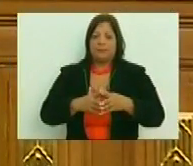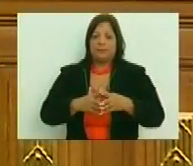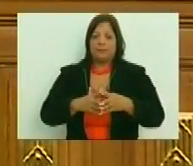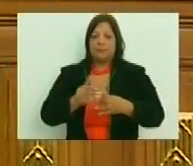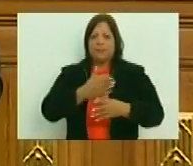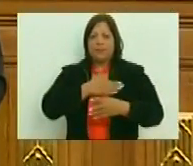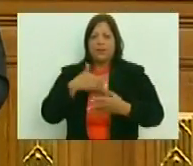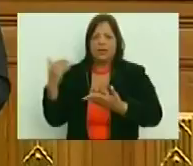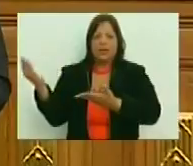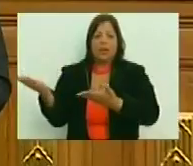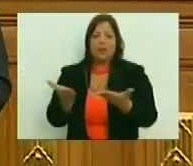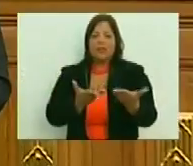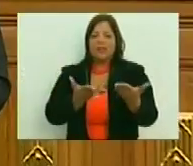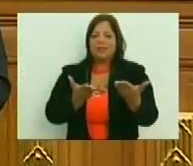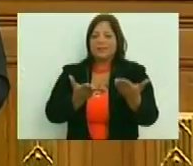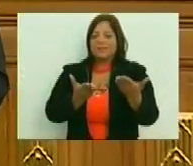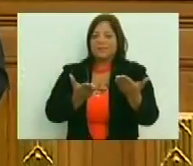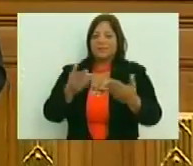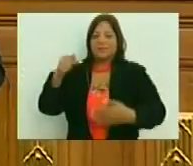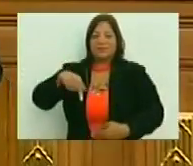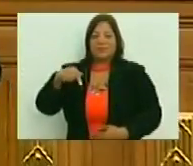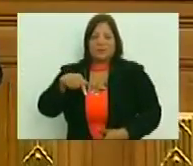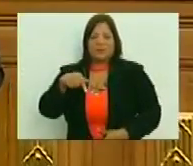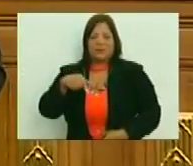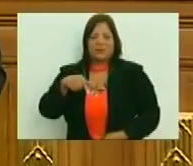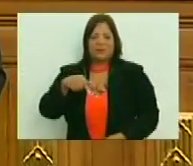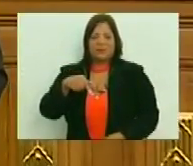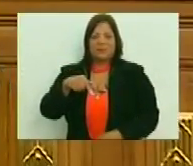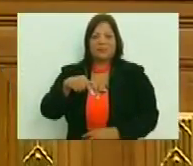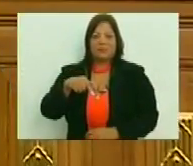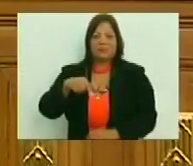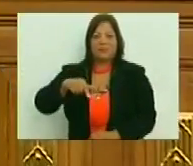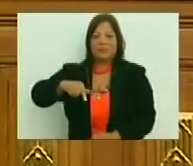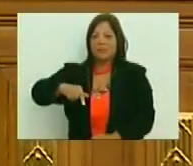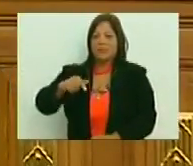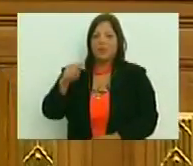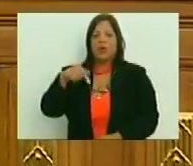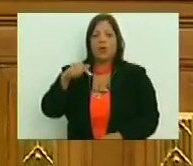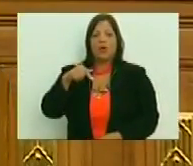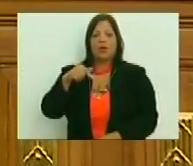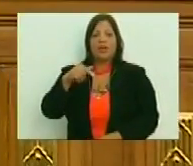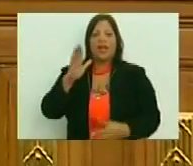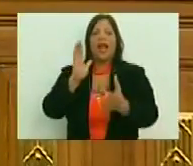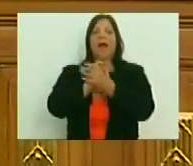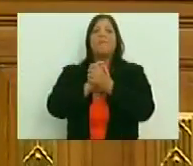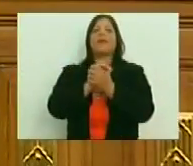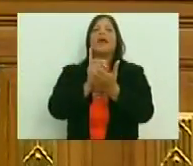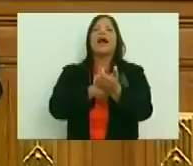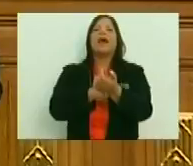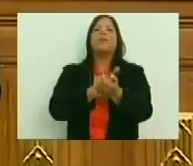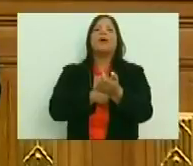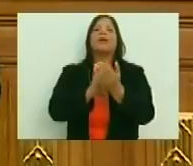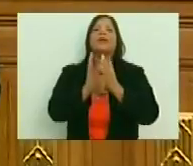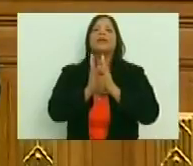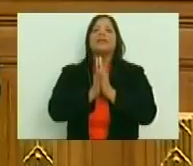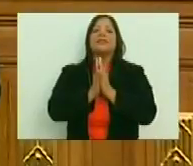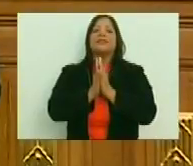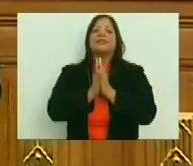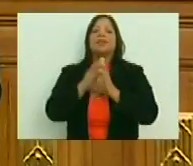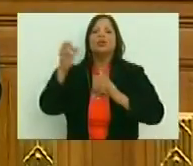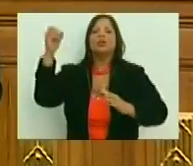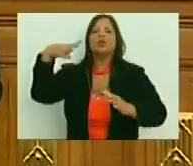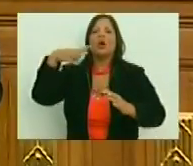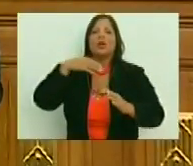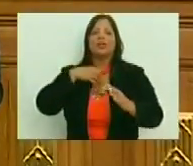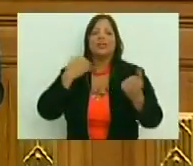quiero traer acá una... Ahorita lo hablaba con mi amiga y hermana, Sol Musé.